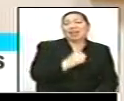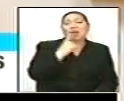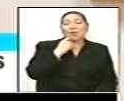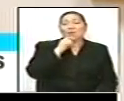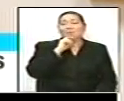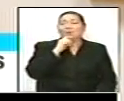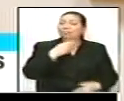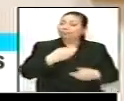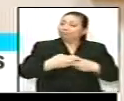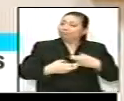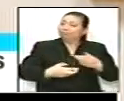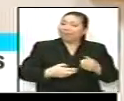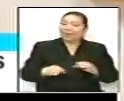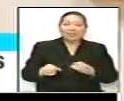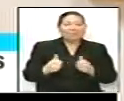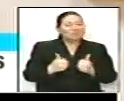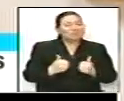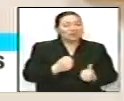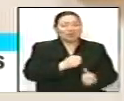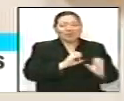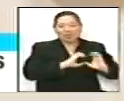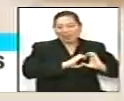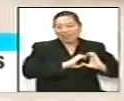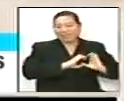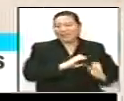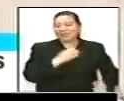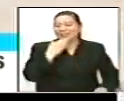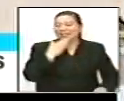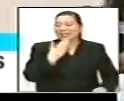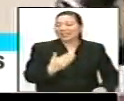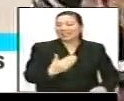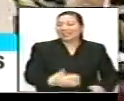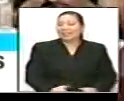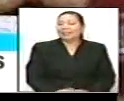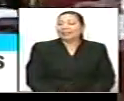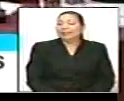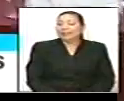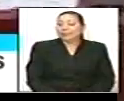que promueven y lo hacen con todo el corazón.